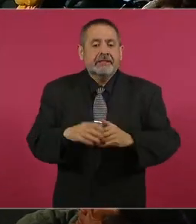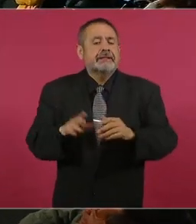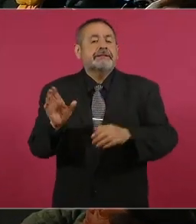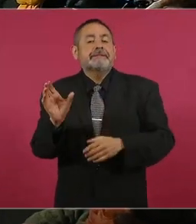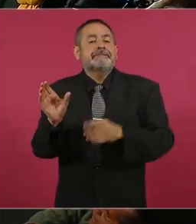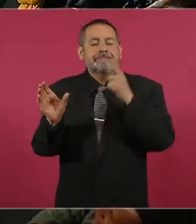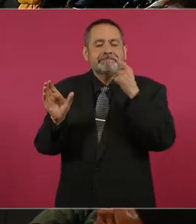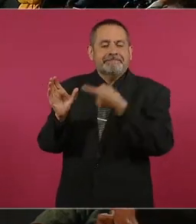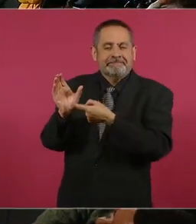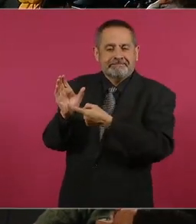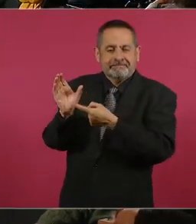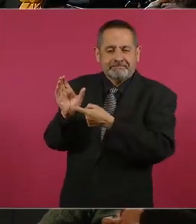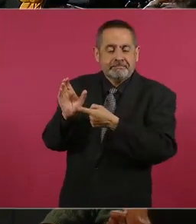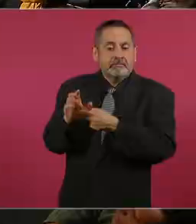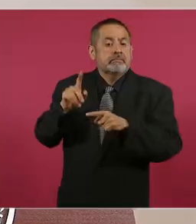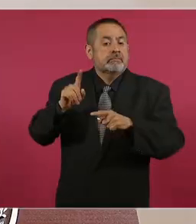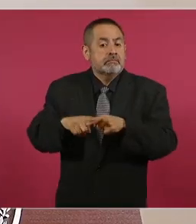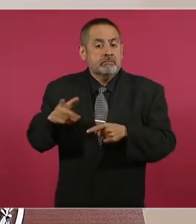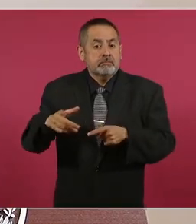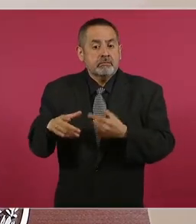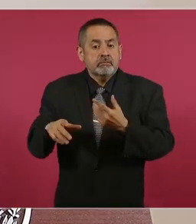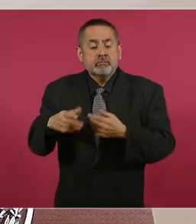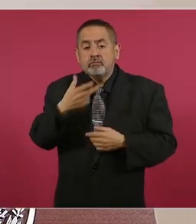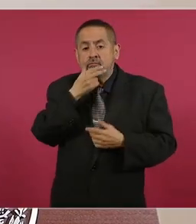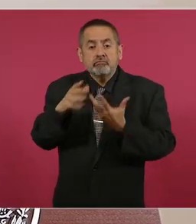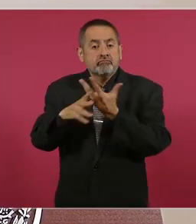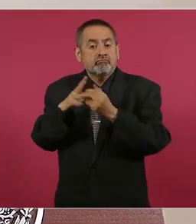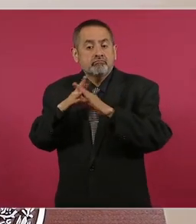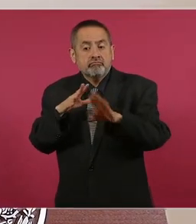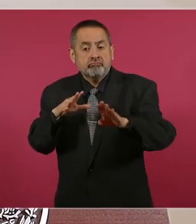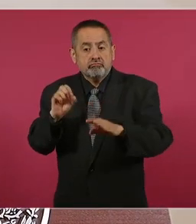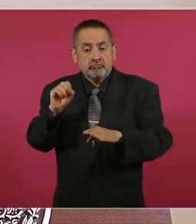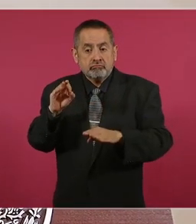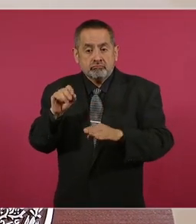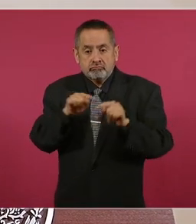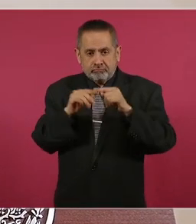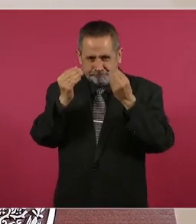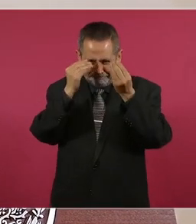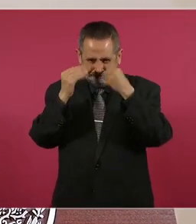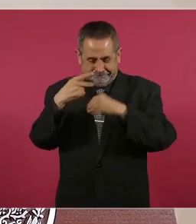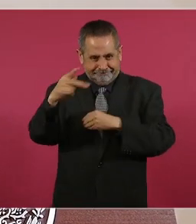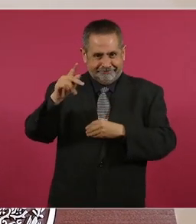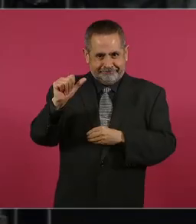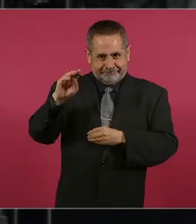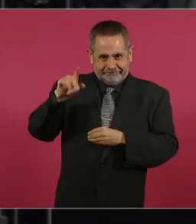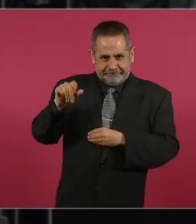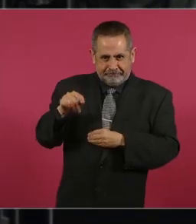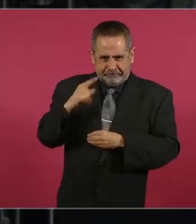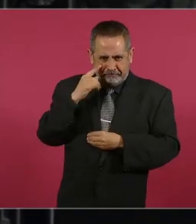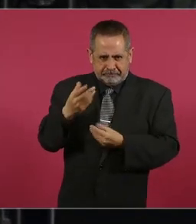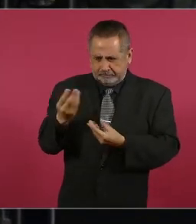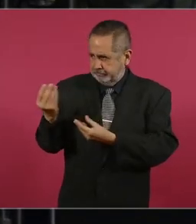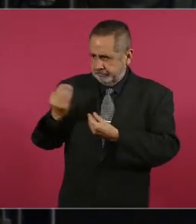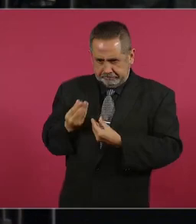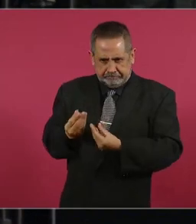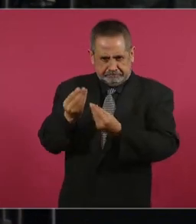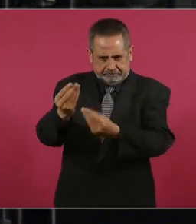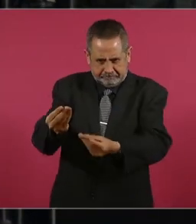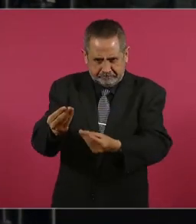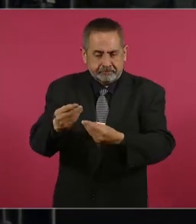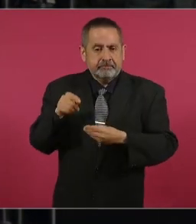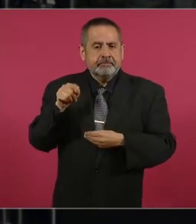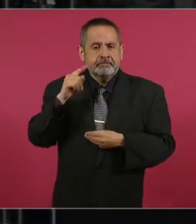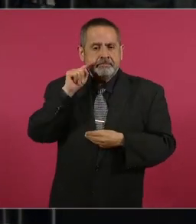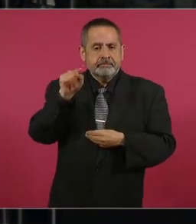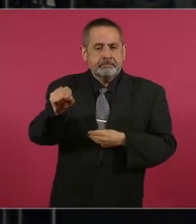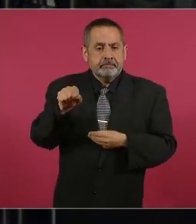producto, por ejemplo, lo hace un migrante de San Francisco con su figura. De hecho, me pidió que se lo entregara. Esta es